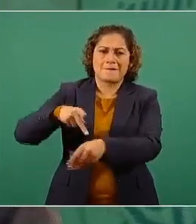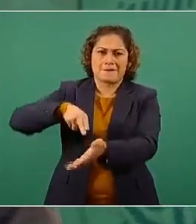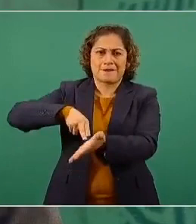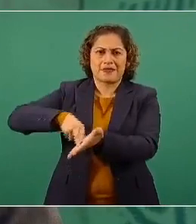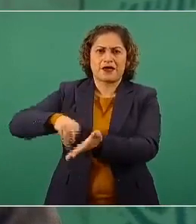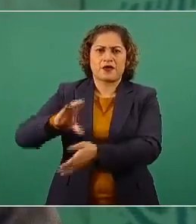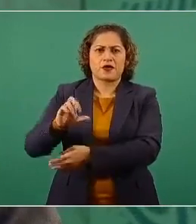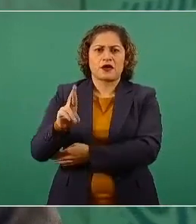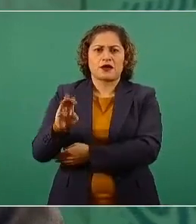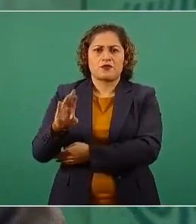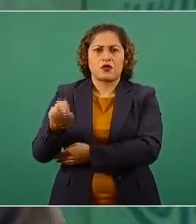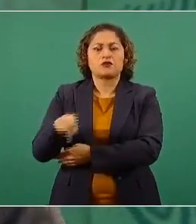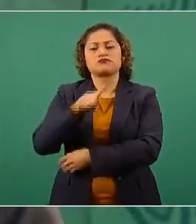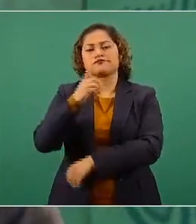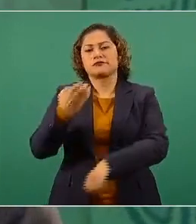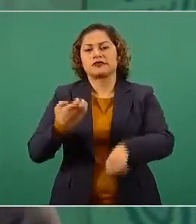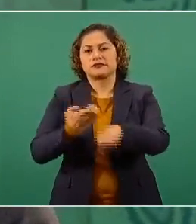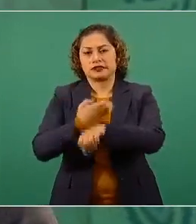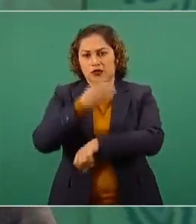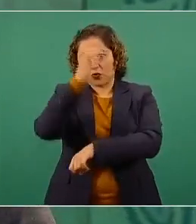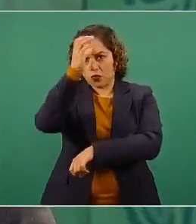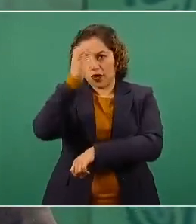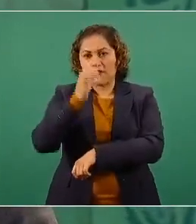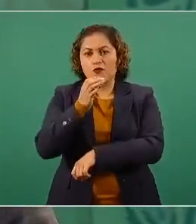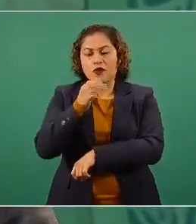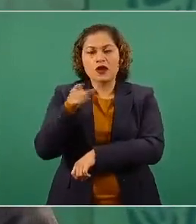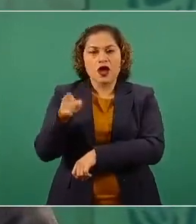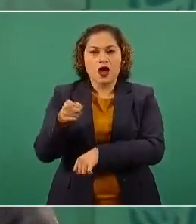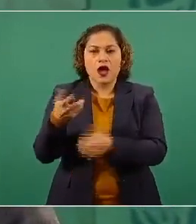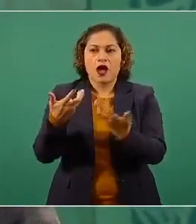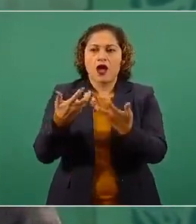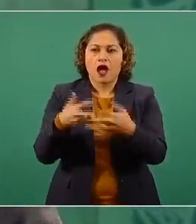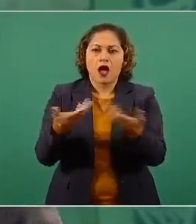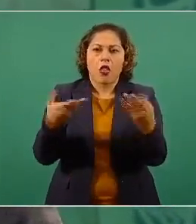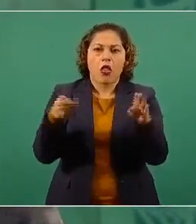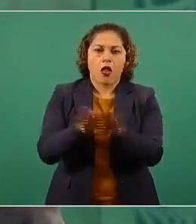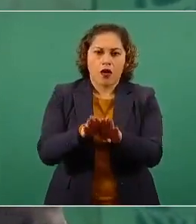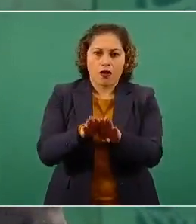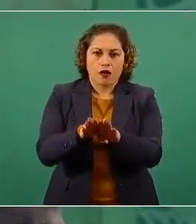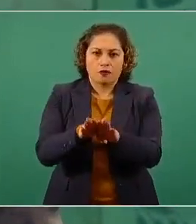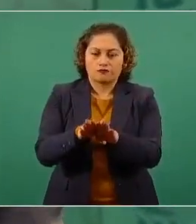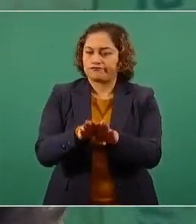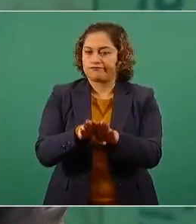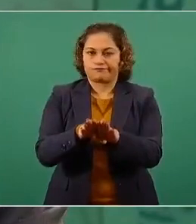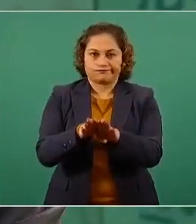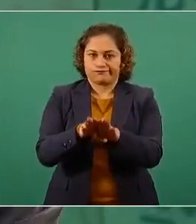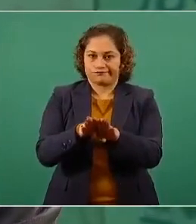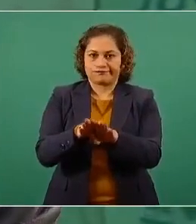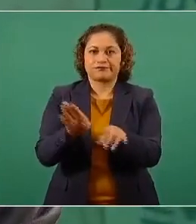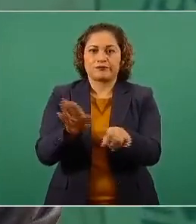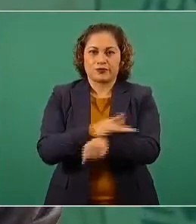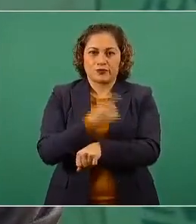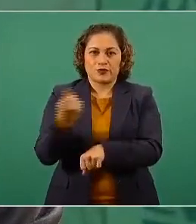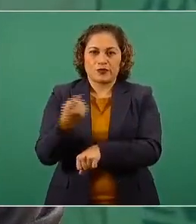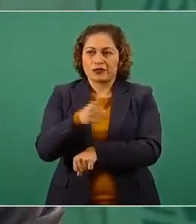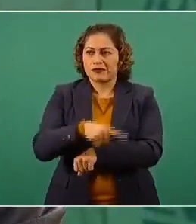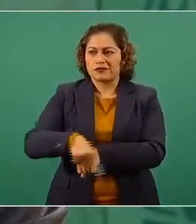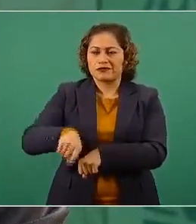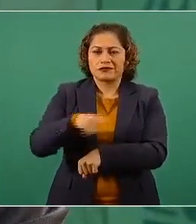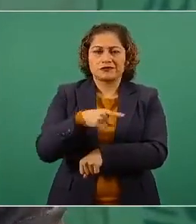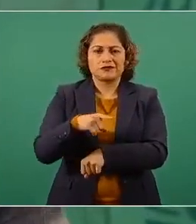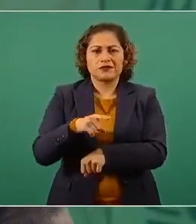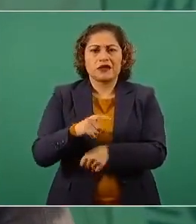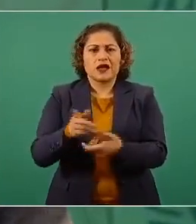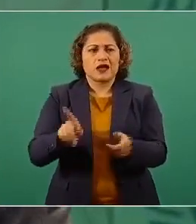que no estaban operando. Lo mismo, o estaban subutilizadas, con